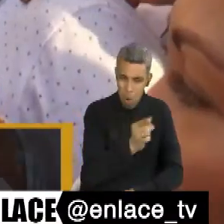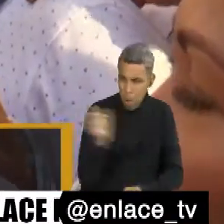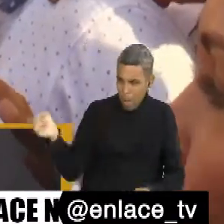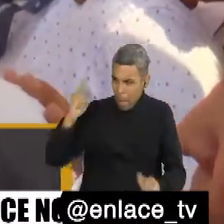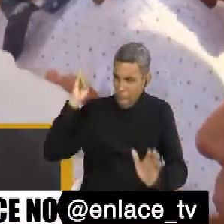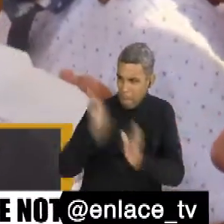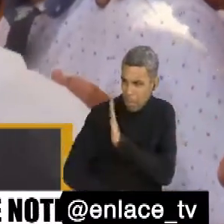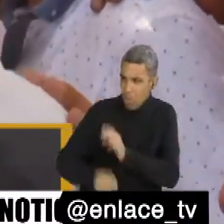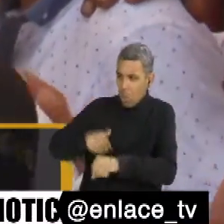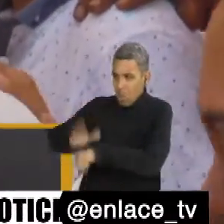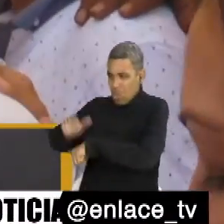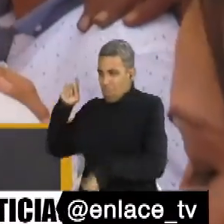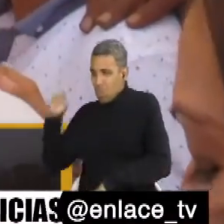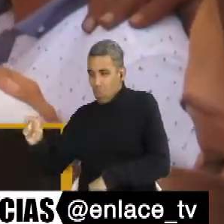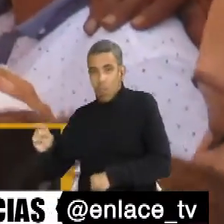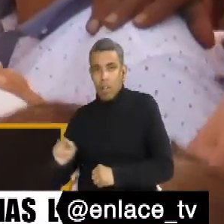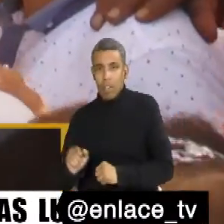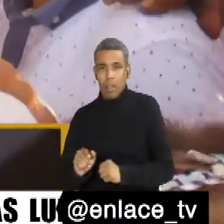Muchas gracias.